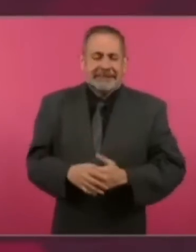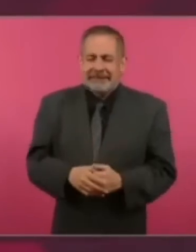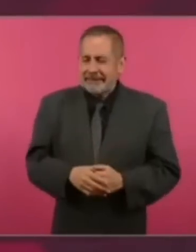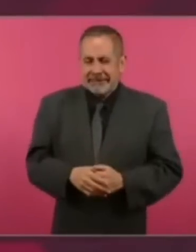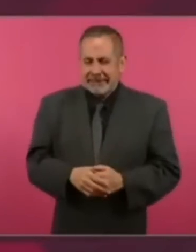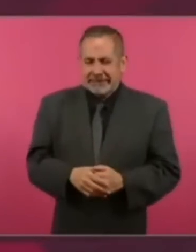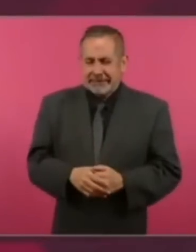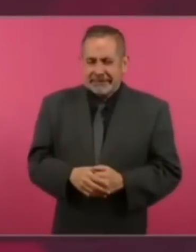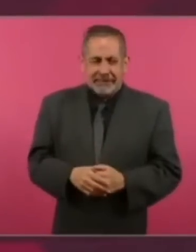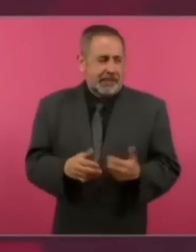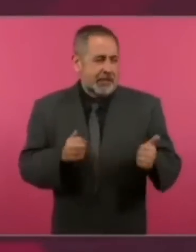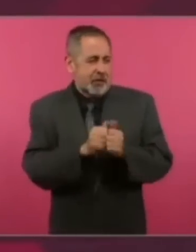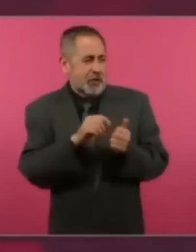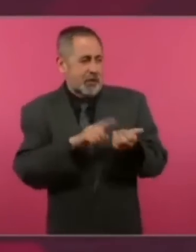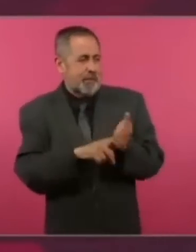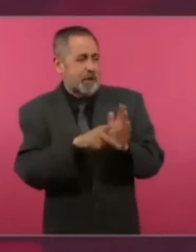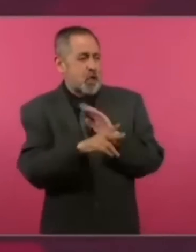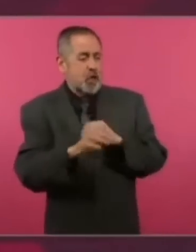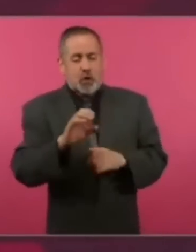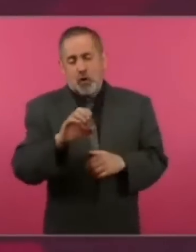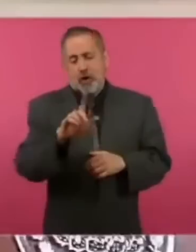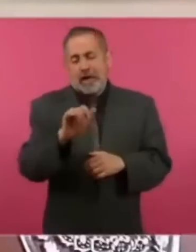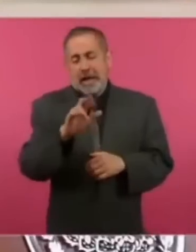a llevar bien con el Clarín.